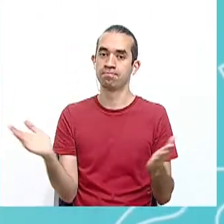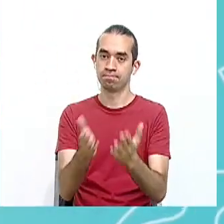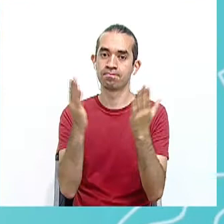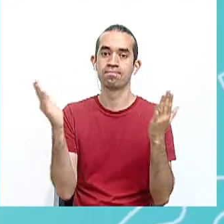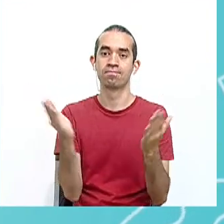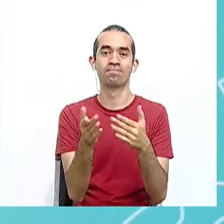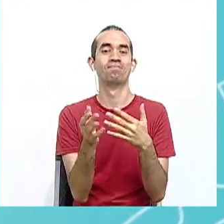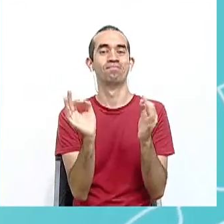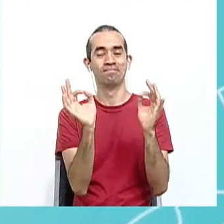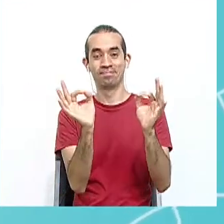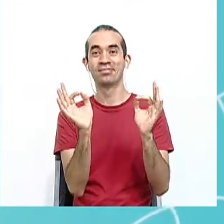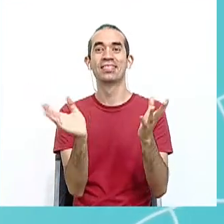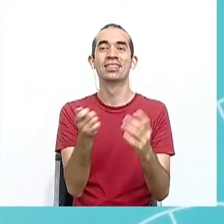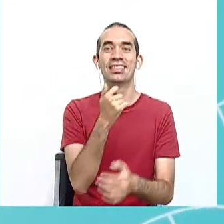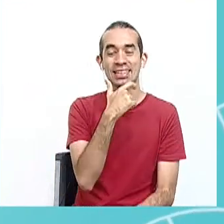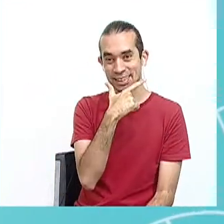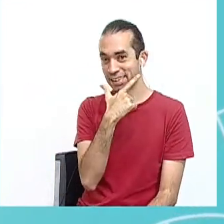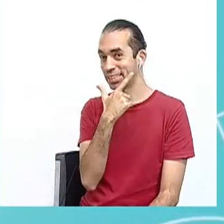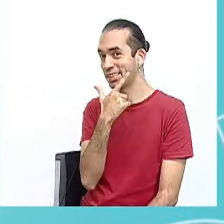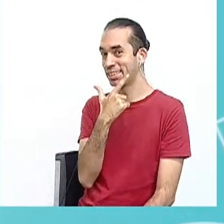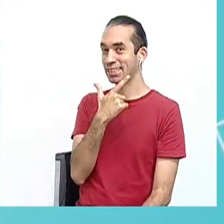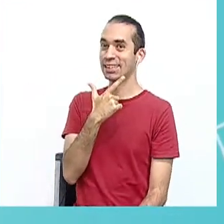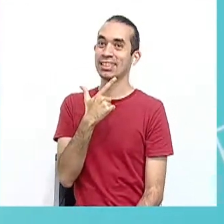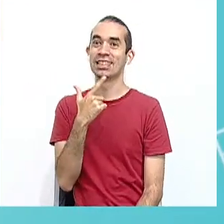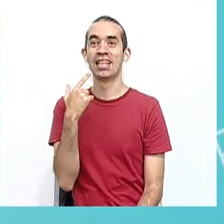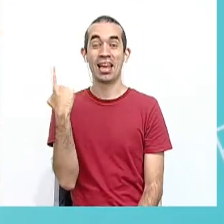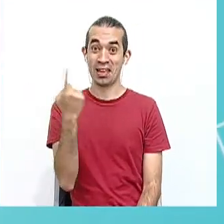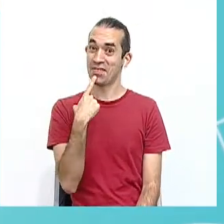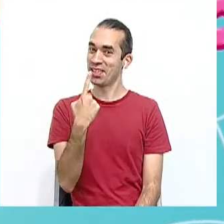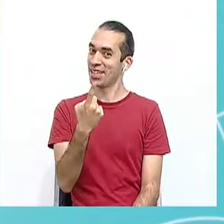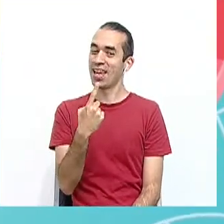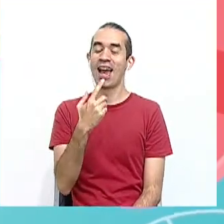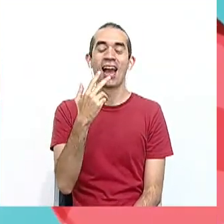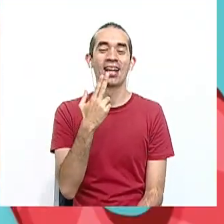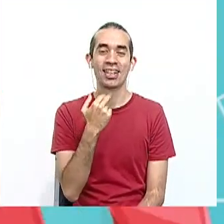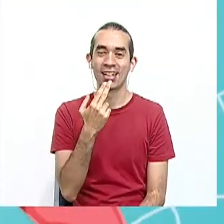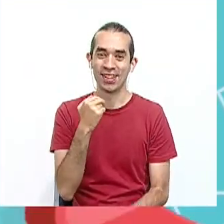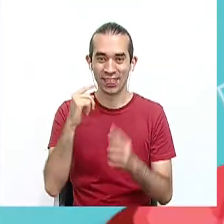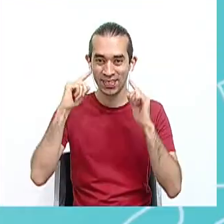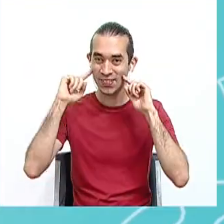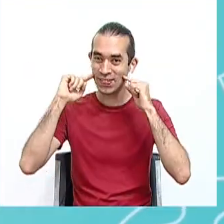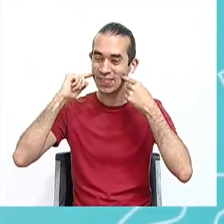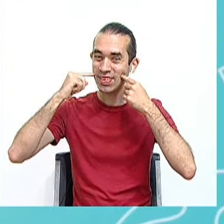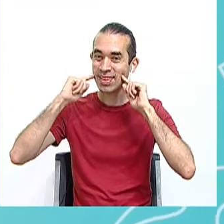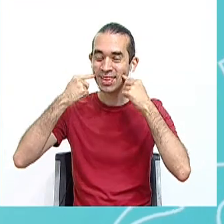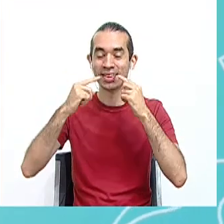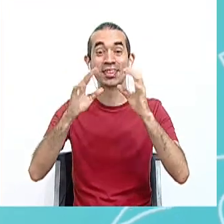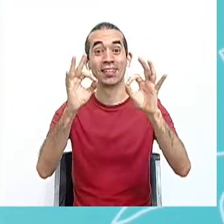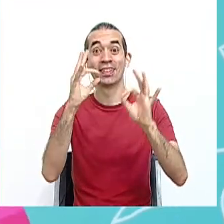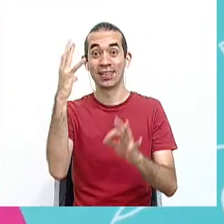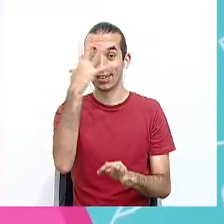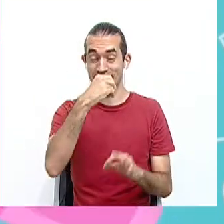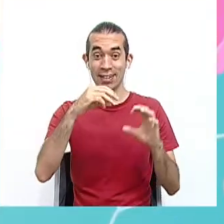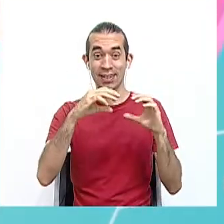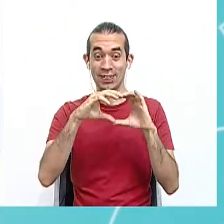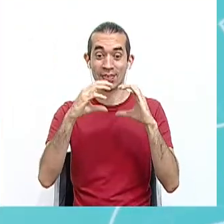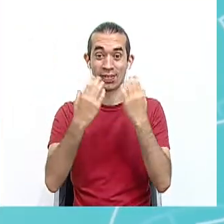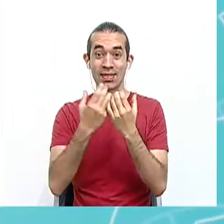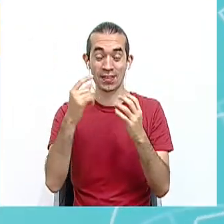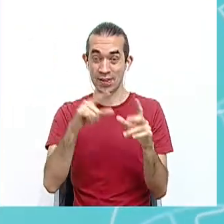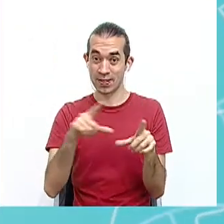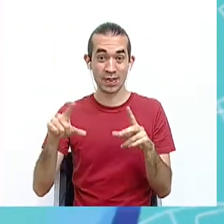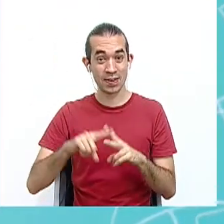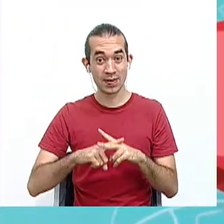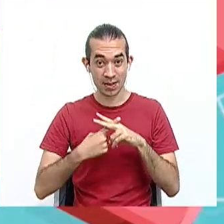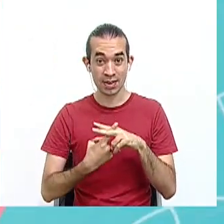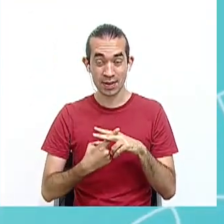ver, ánimo, una sonrisa, como siempre les he dicho, qué lindos camanances. ¿Listos para iniciar nuestra clase? Veamos si estamos